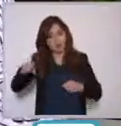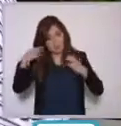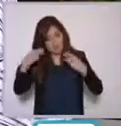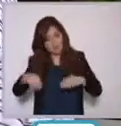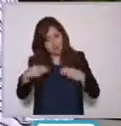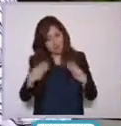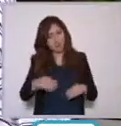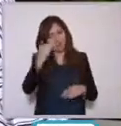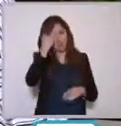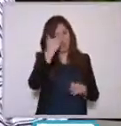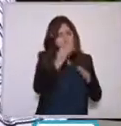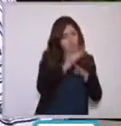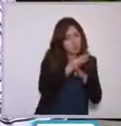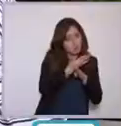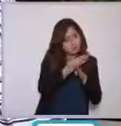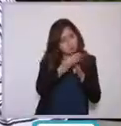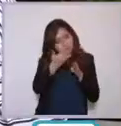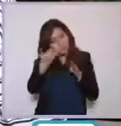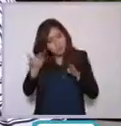poquito más el programa